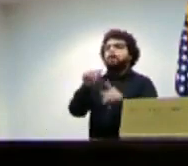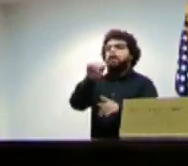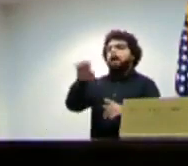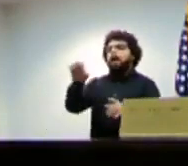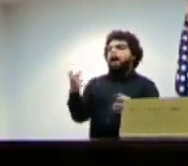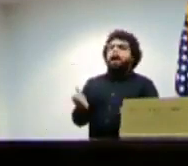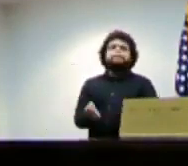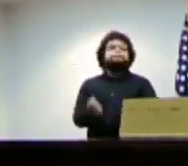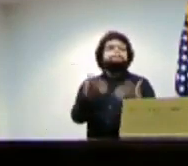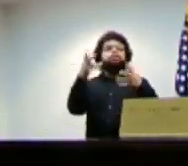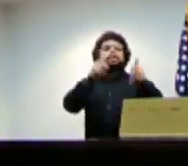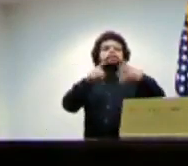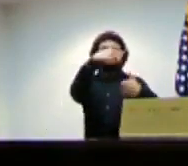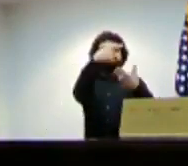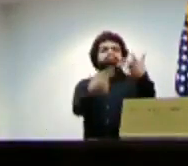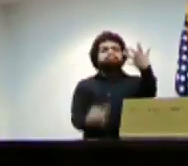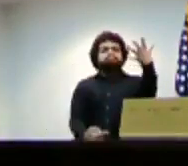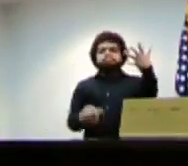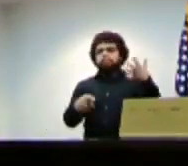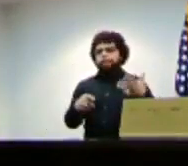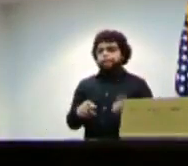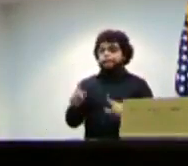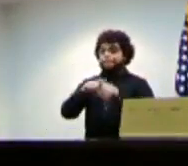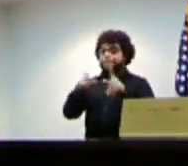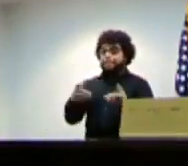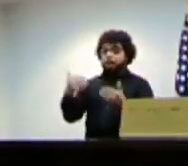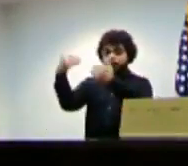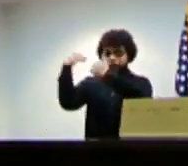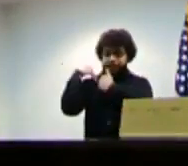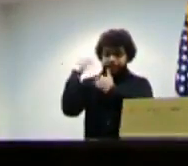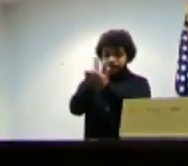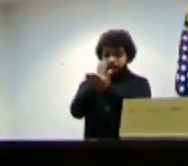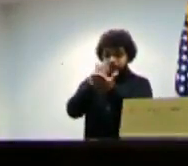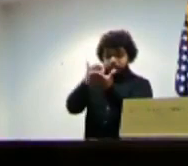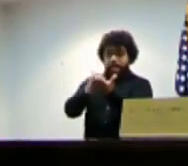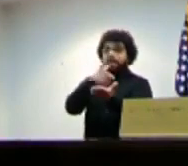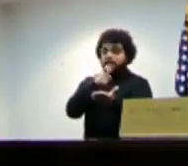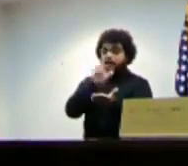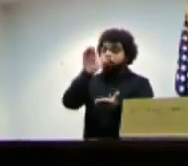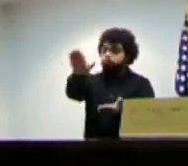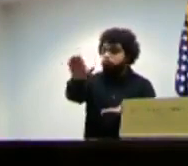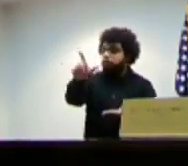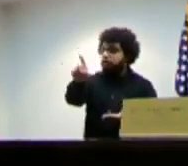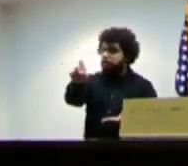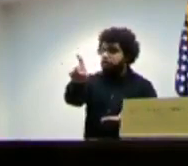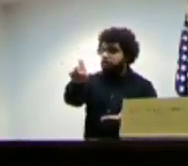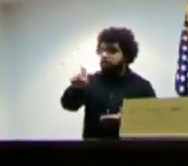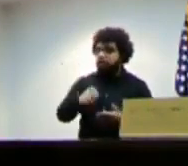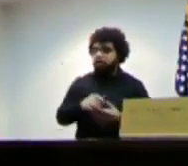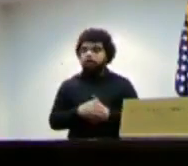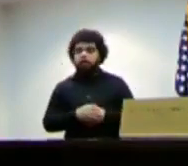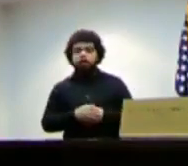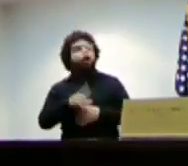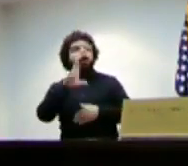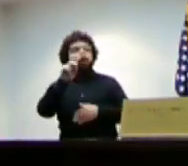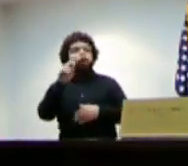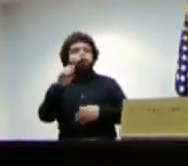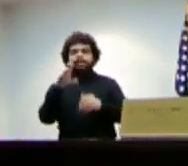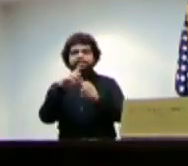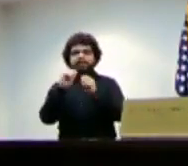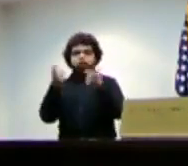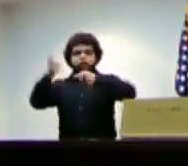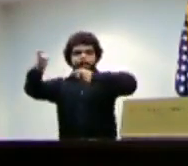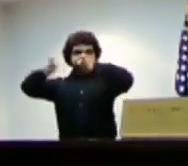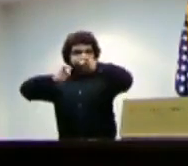la responsabilidad de preparar y elaborar ese presupuesto es suya. Bueno, es de la alta gerencia de la autoridad aquí